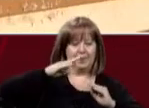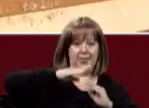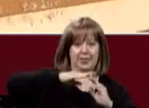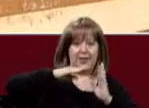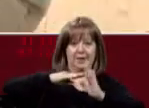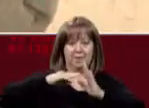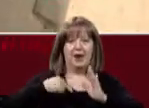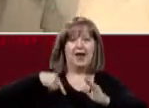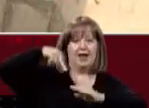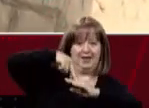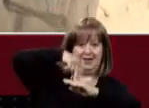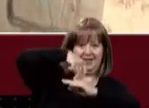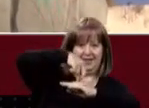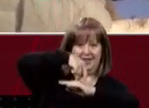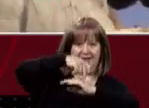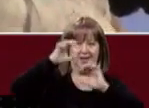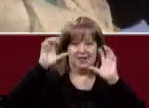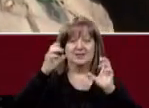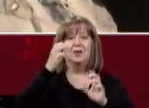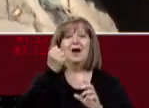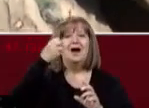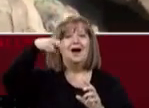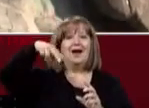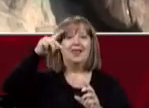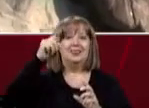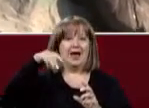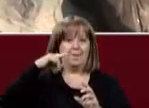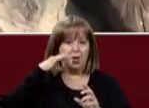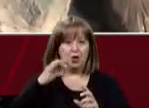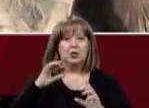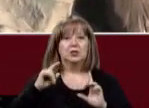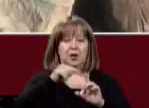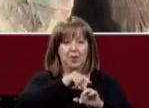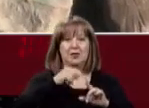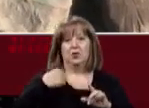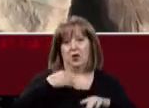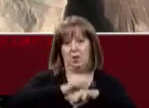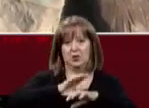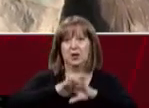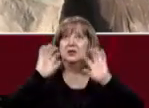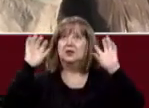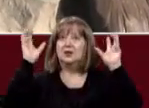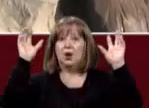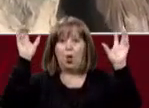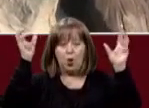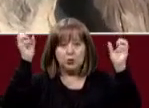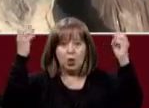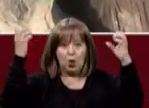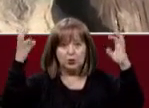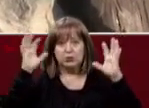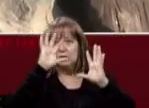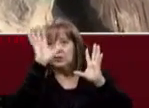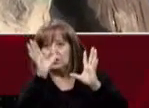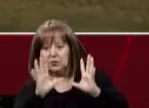también la reparación del basamento, la luminaria y todo lo que está alrededor, digamos, de la